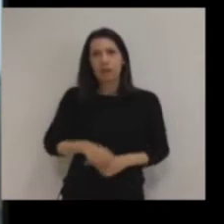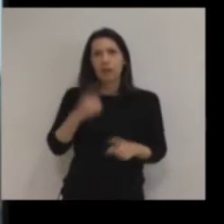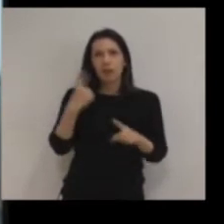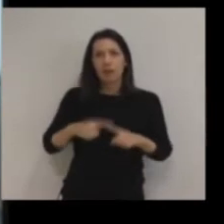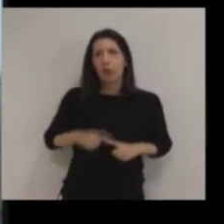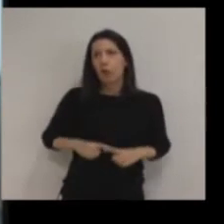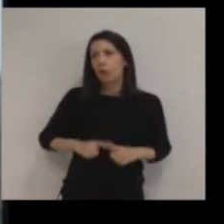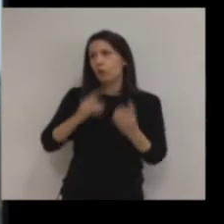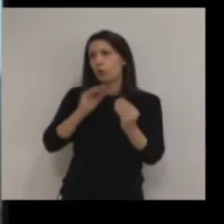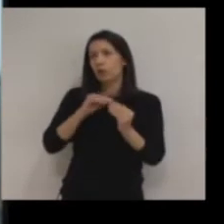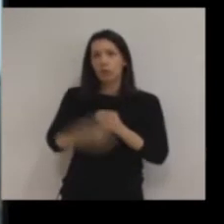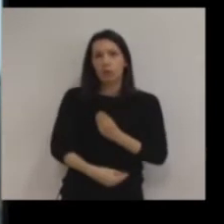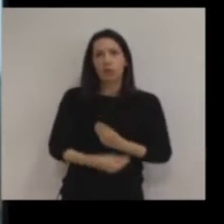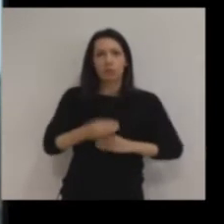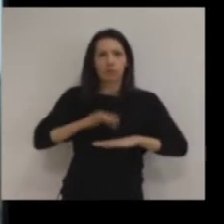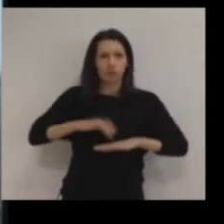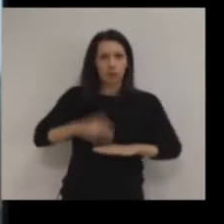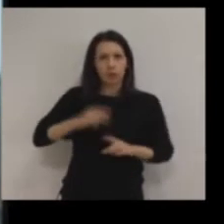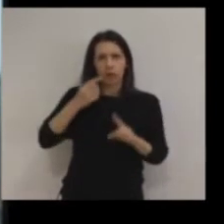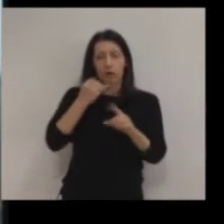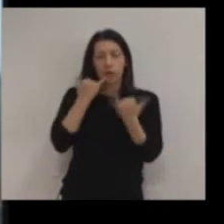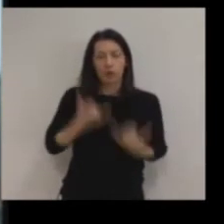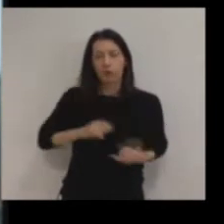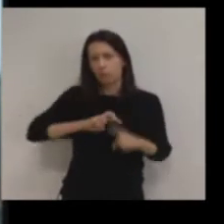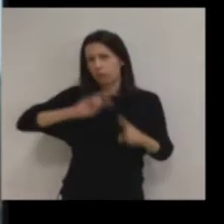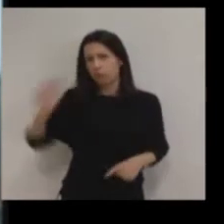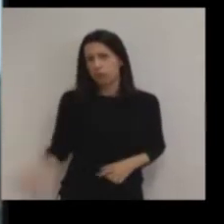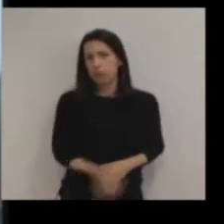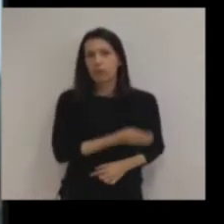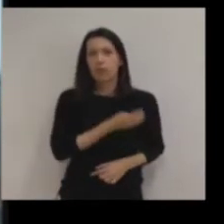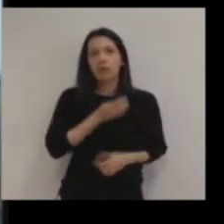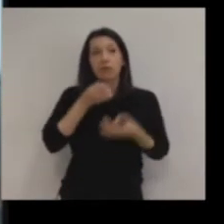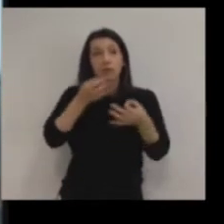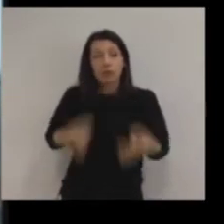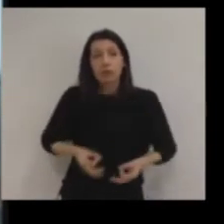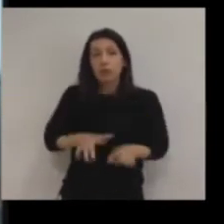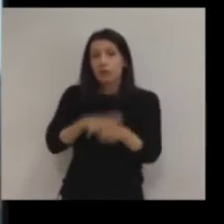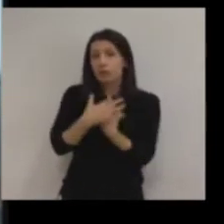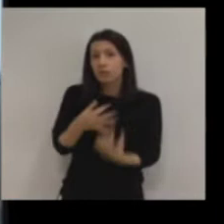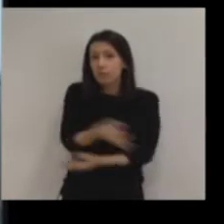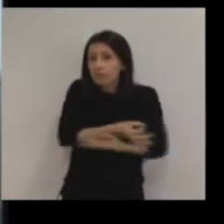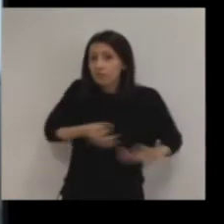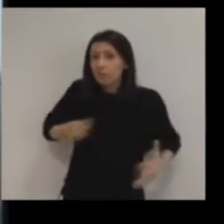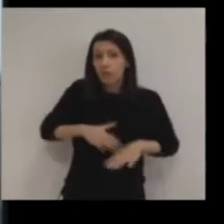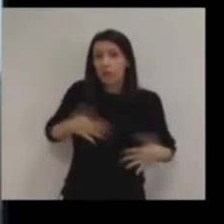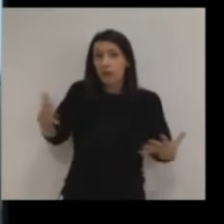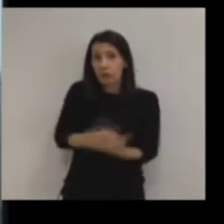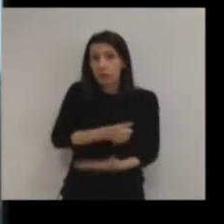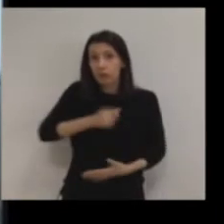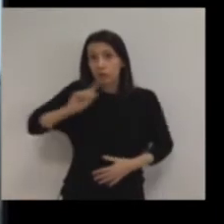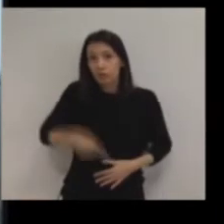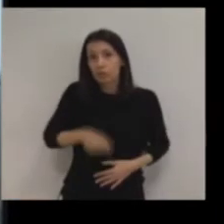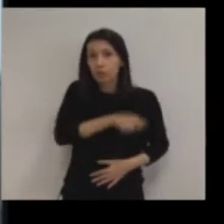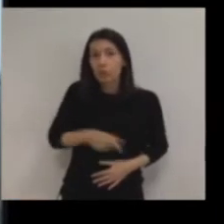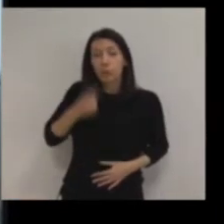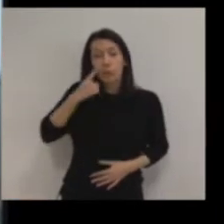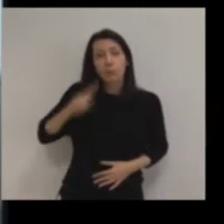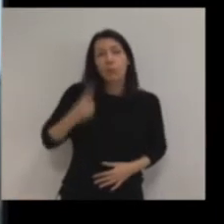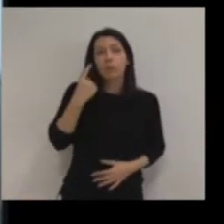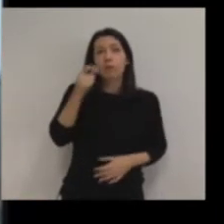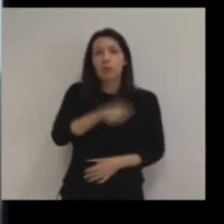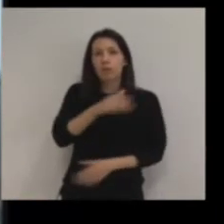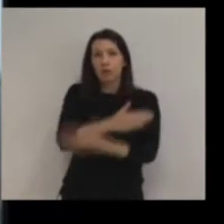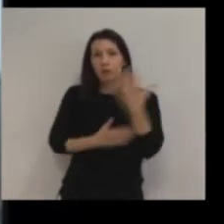documentos electrónicos, etcétera, etcétera. Y no siempre en las condiciones adecuadas para que todos los ciudadanos, y especialmente